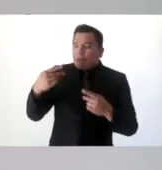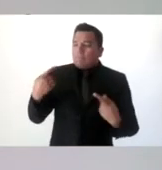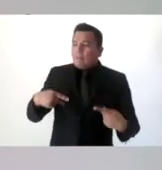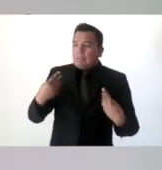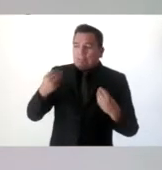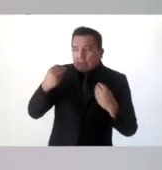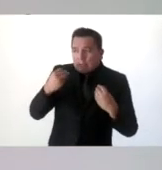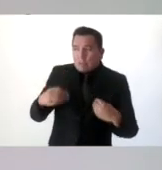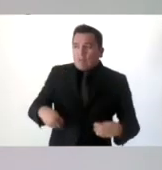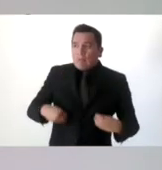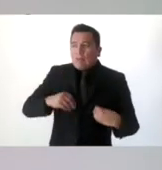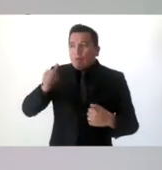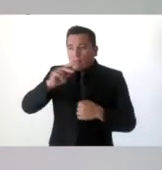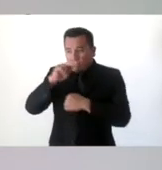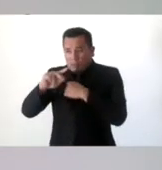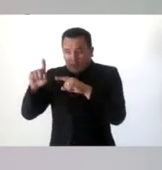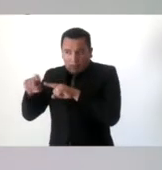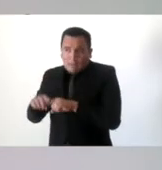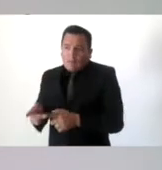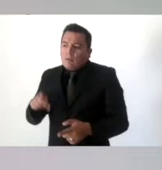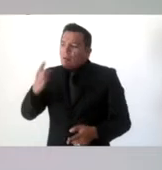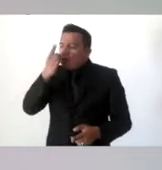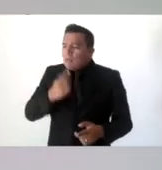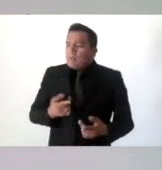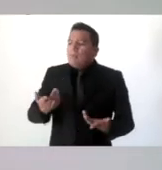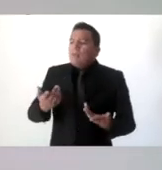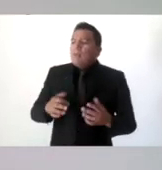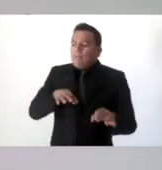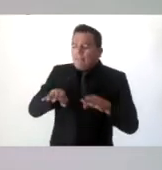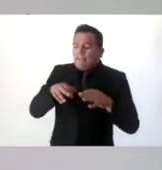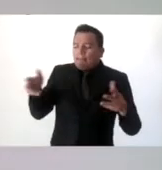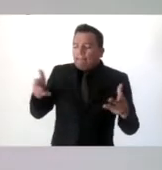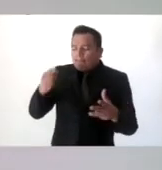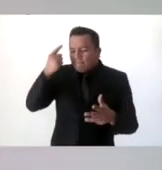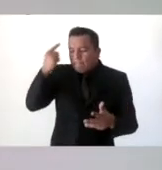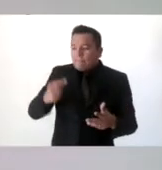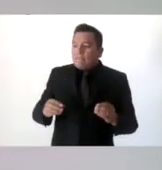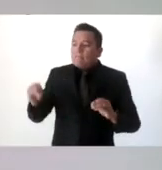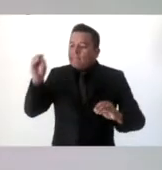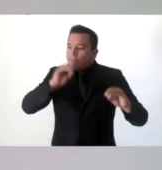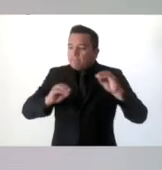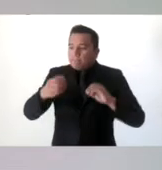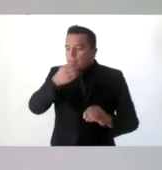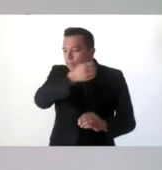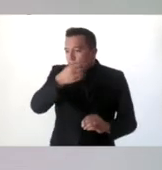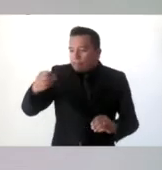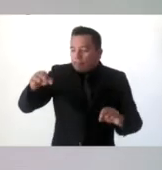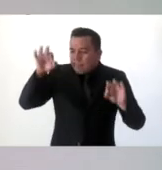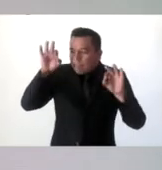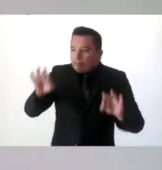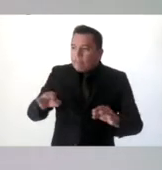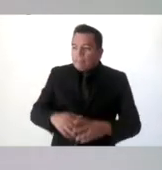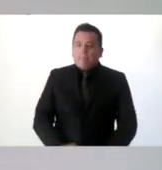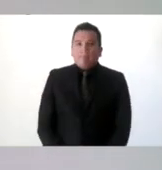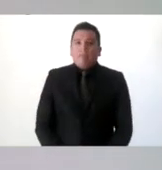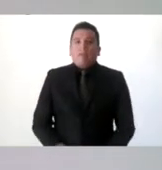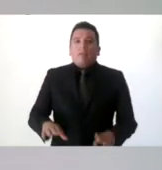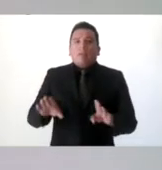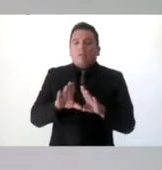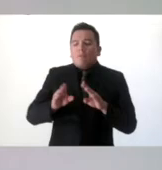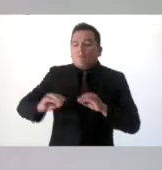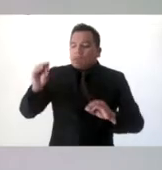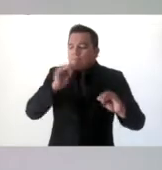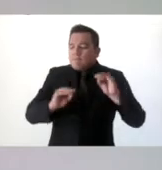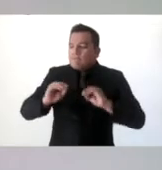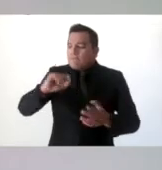que es y que nos platique un poco los trabajos que se realizaron para crear los lineamientos que recientemente fueron aprobados en Consejo General de